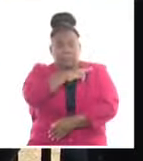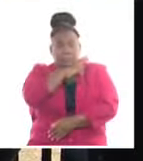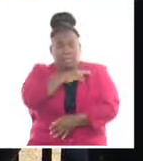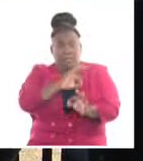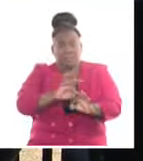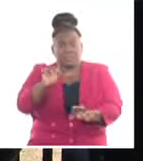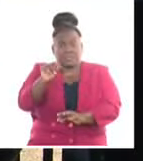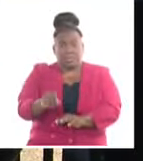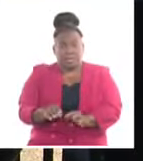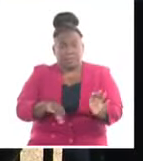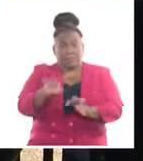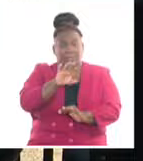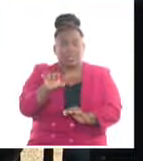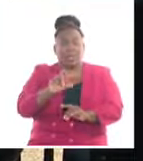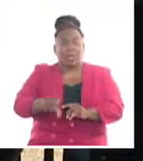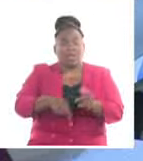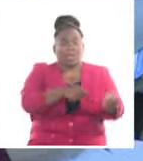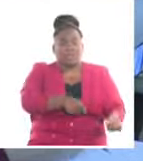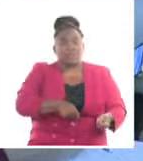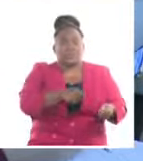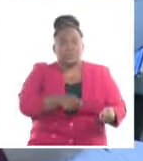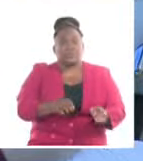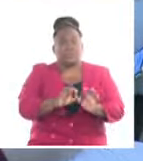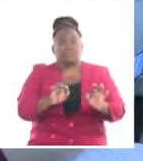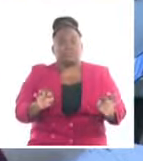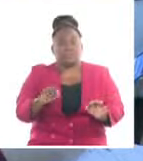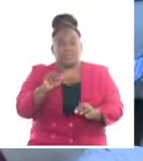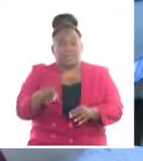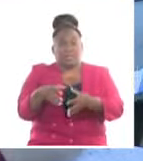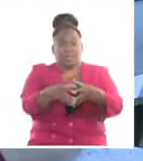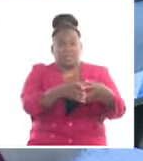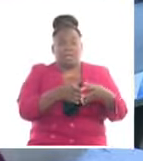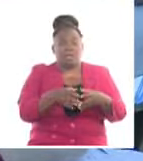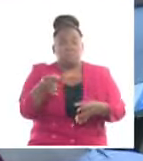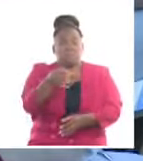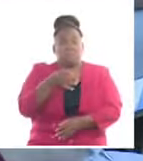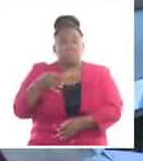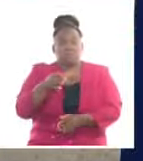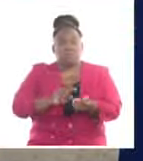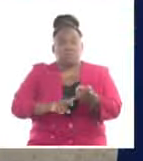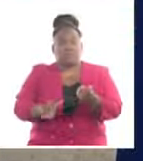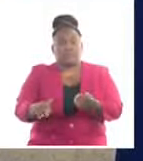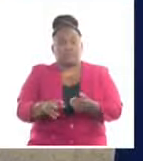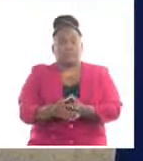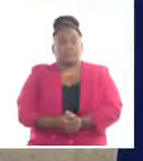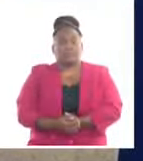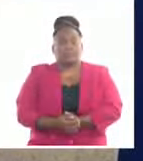Ministerio de la Agricultura y los especialistas de las delegaciones municipales y provinciales.